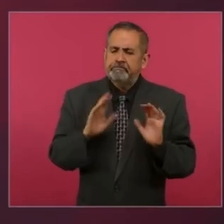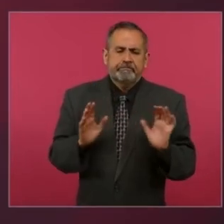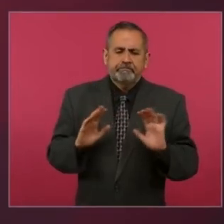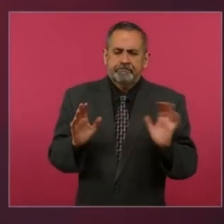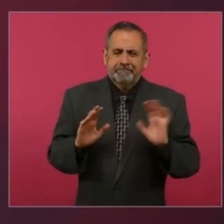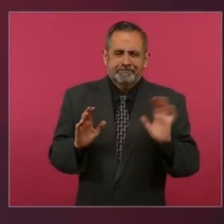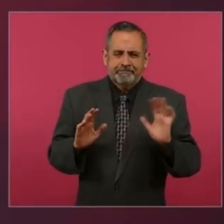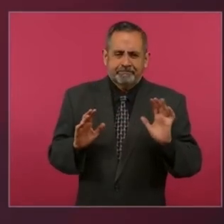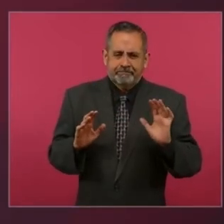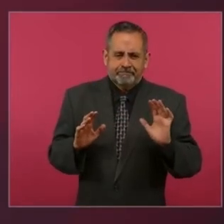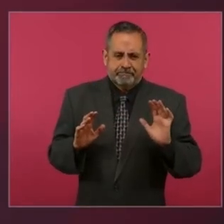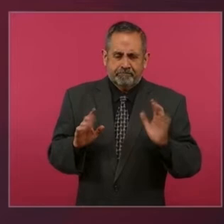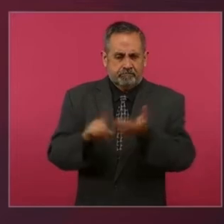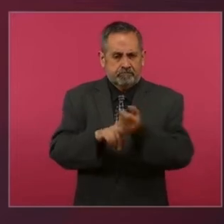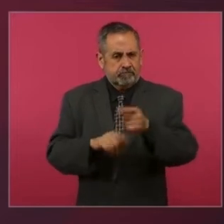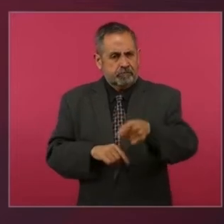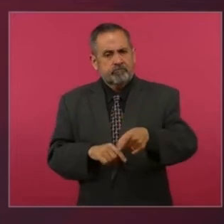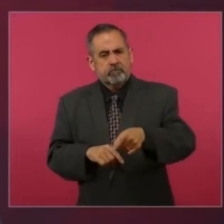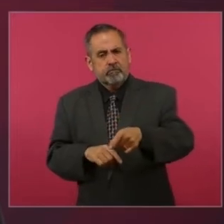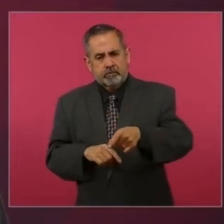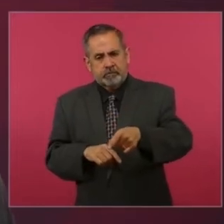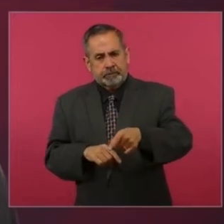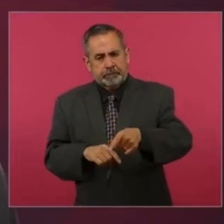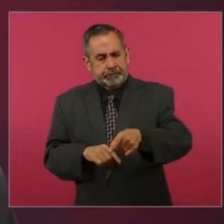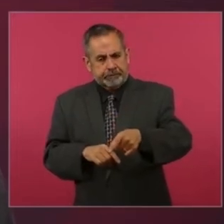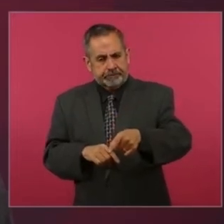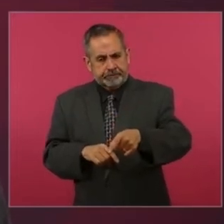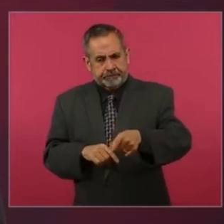y que se tiene